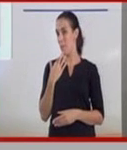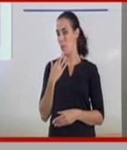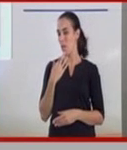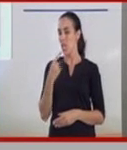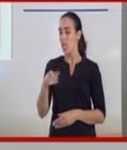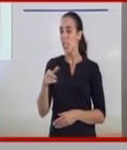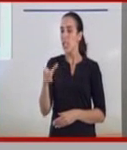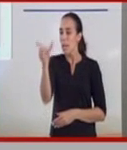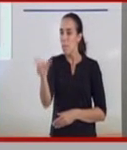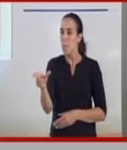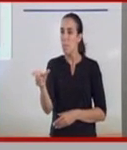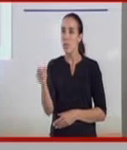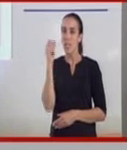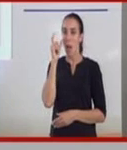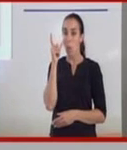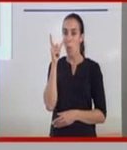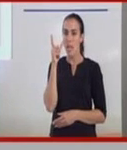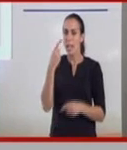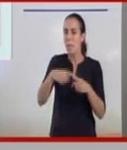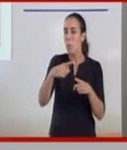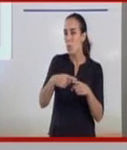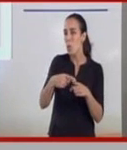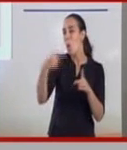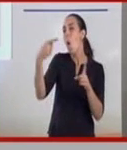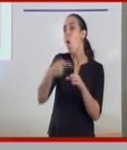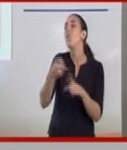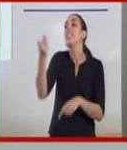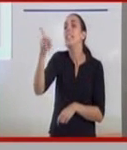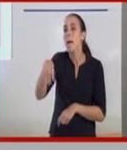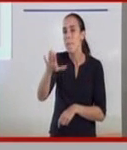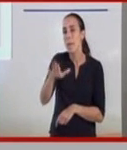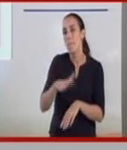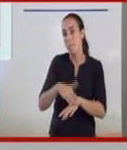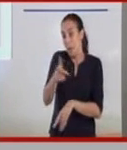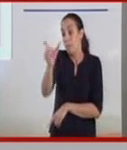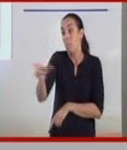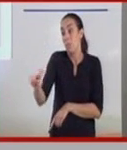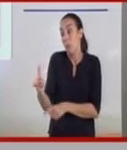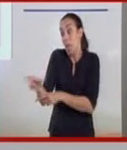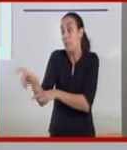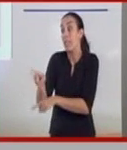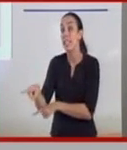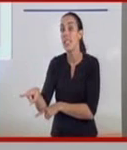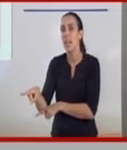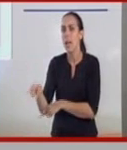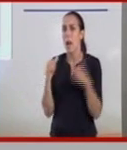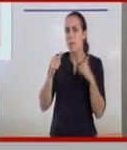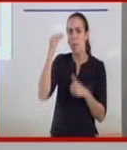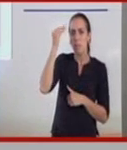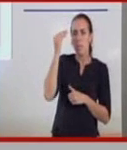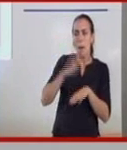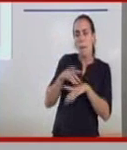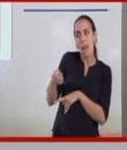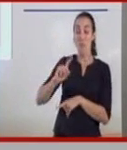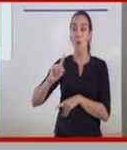darse cuenta que el producto es útil también para un sector de la población para el que inicialmente no pensaban pues,